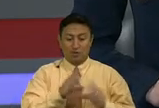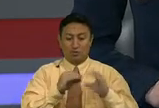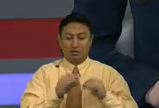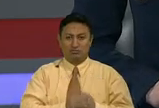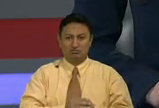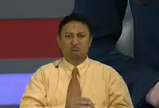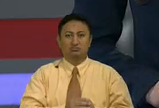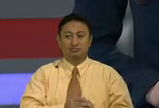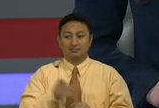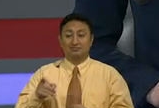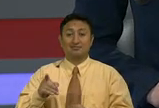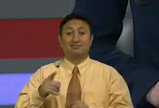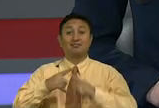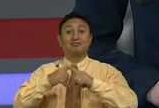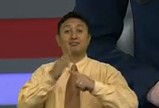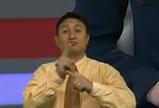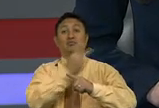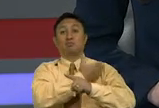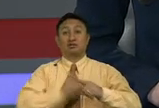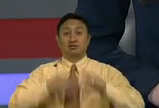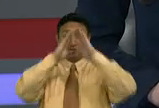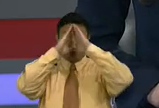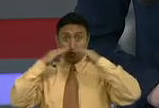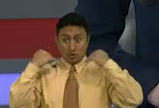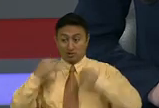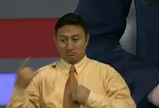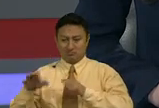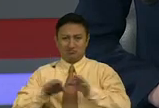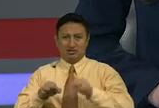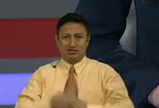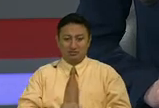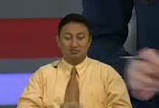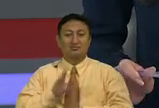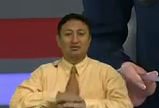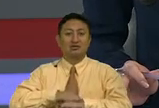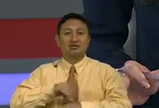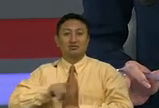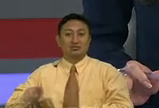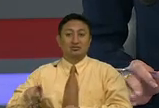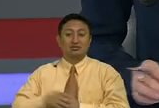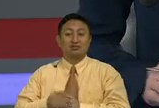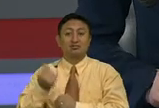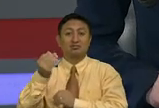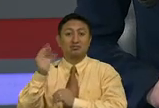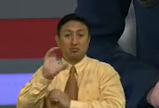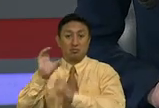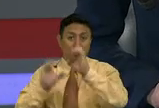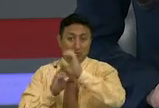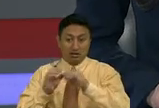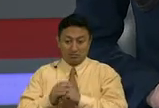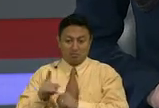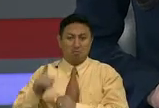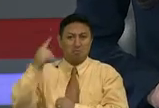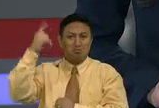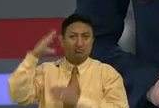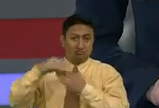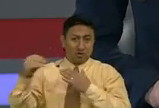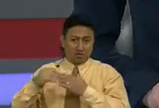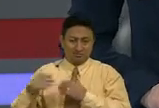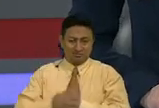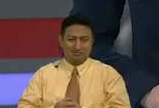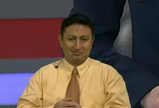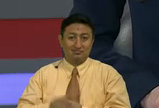Alejandra Vicuña, ex vicepresidenta del Ecuador, al ser consultada sobre movimientos inusuales en sus cuentas que sobrepasarían el millón de dólares. Lo